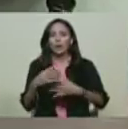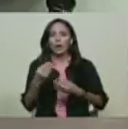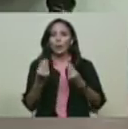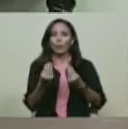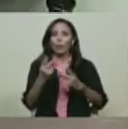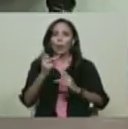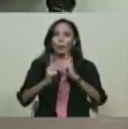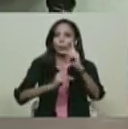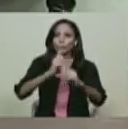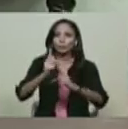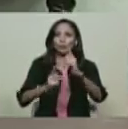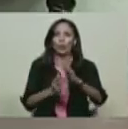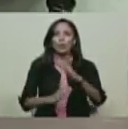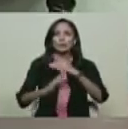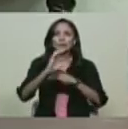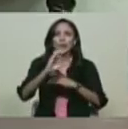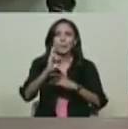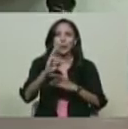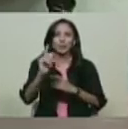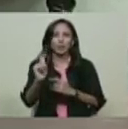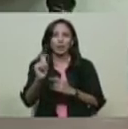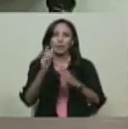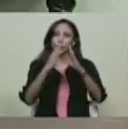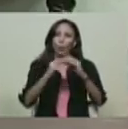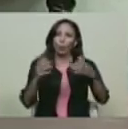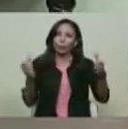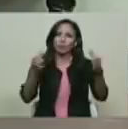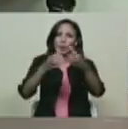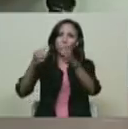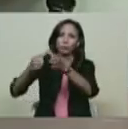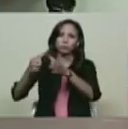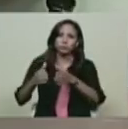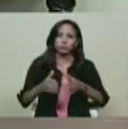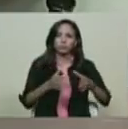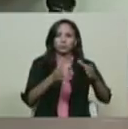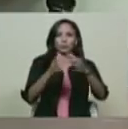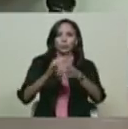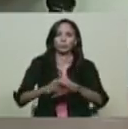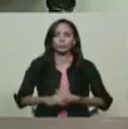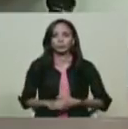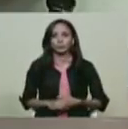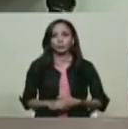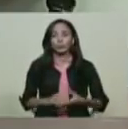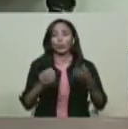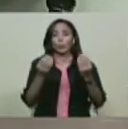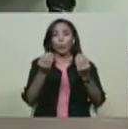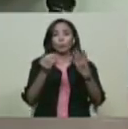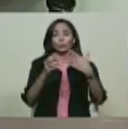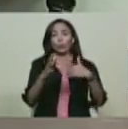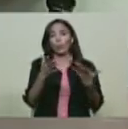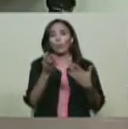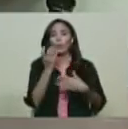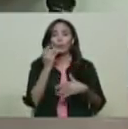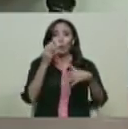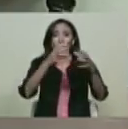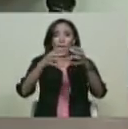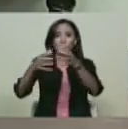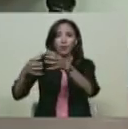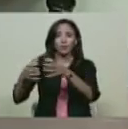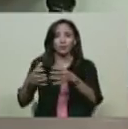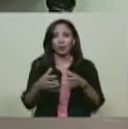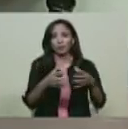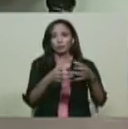de trabajadores, los CPT. Saludo a mis compañeros de los CPT, más de 800 CPT en las 800 industrias más